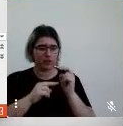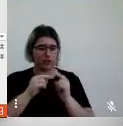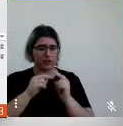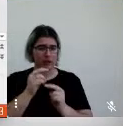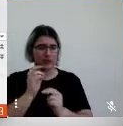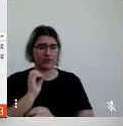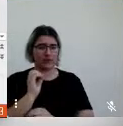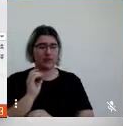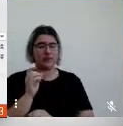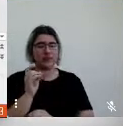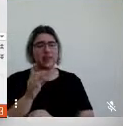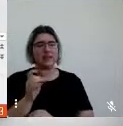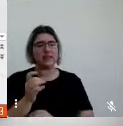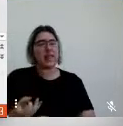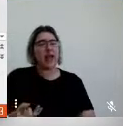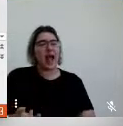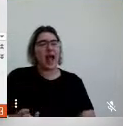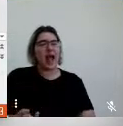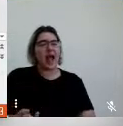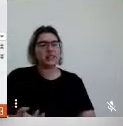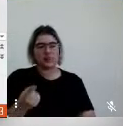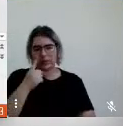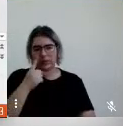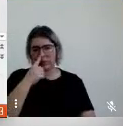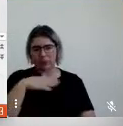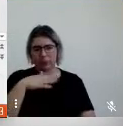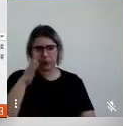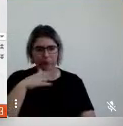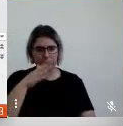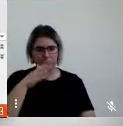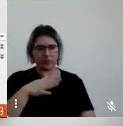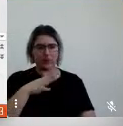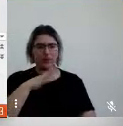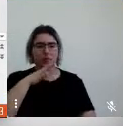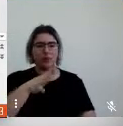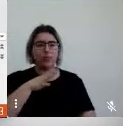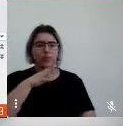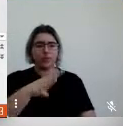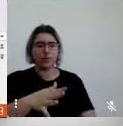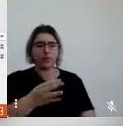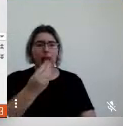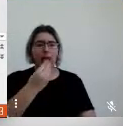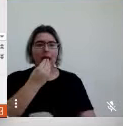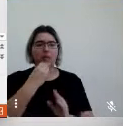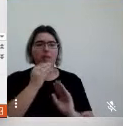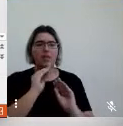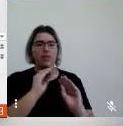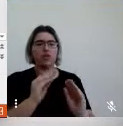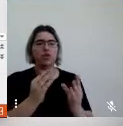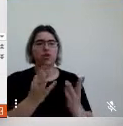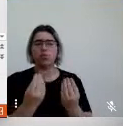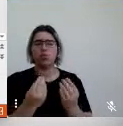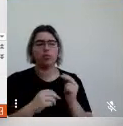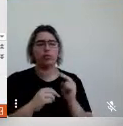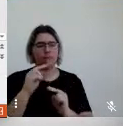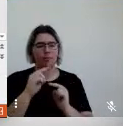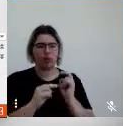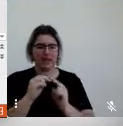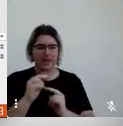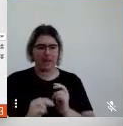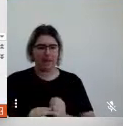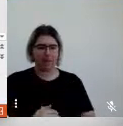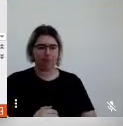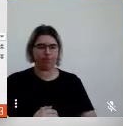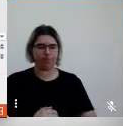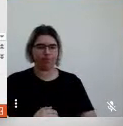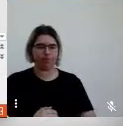olor. Y eso es porque están haciendo una alimentación muy alta en proteína, con un